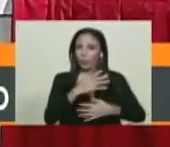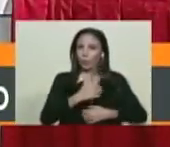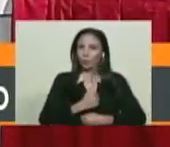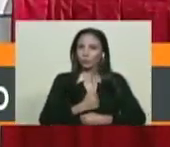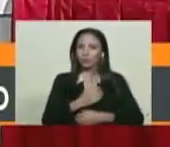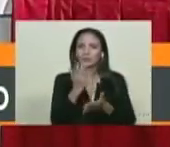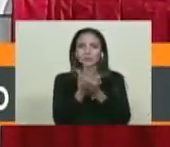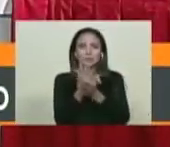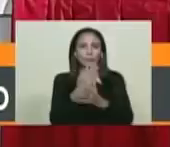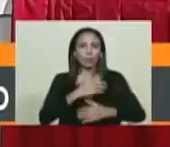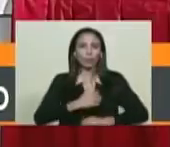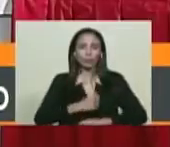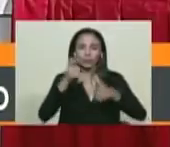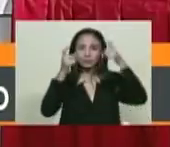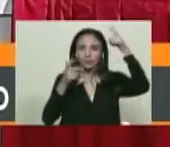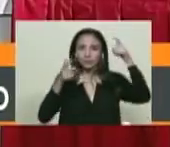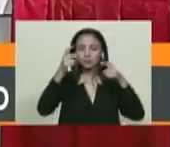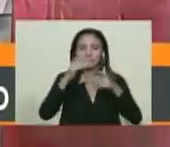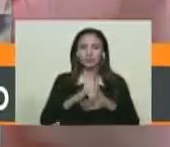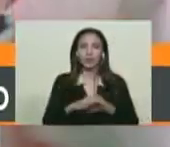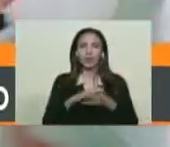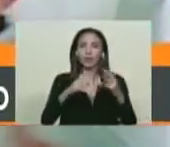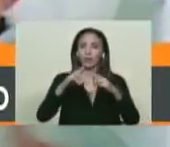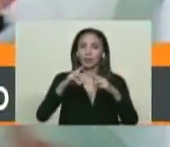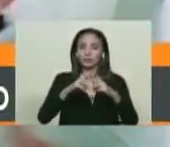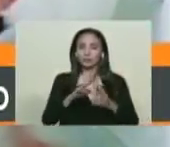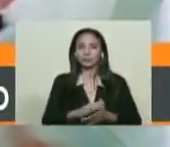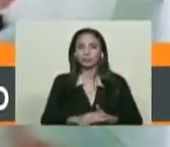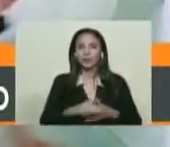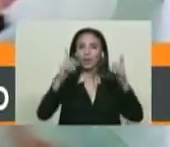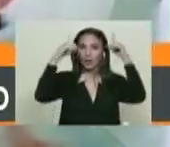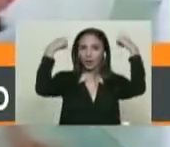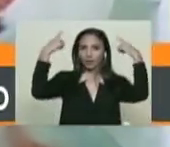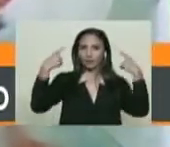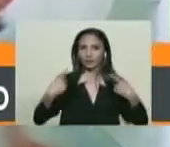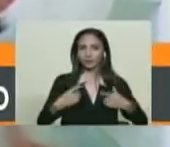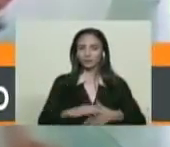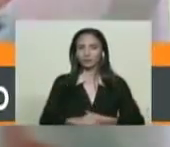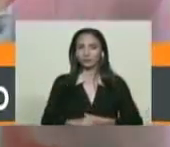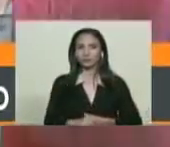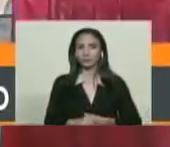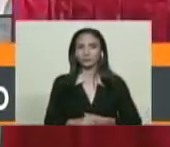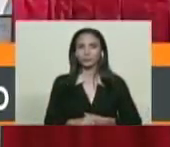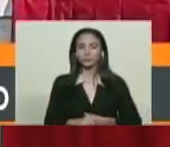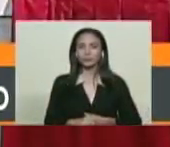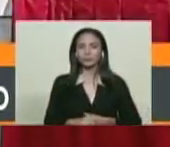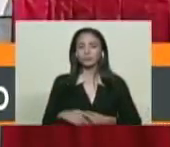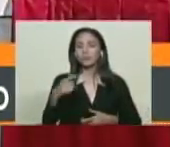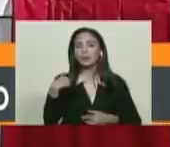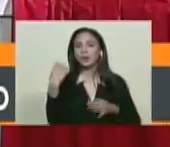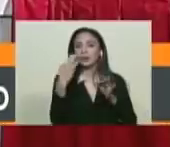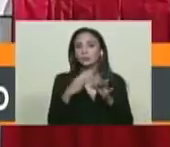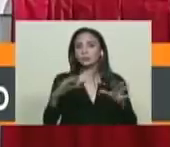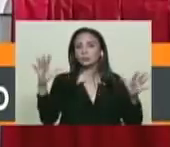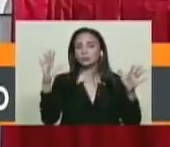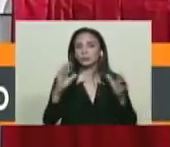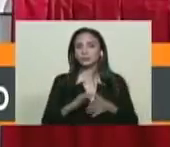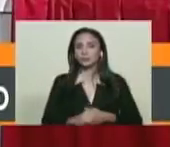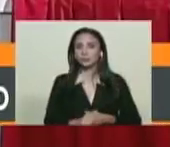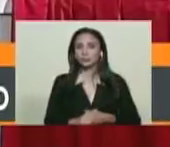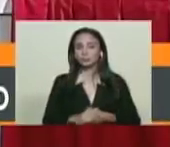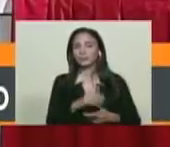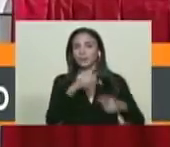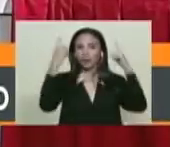tenía el comandante Chávez en los Andes venezolanos, Iris Varela. Y así fue.